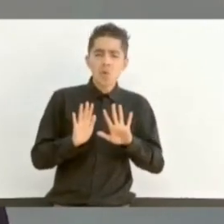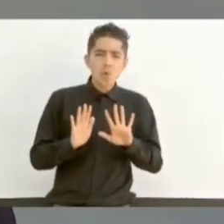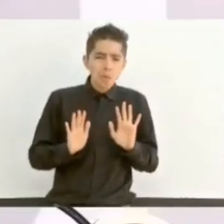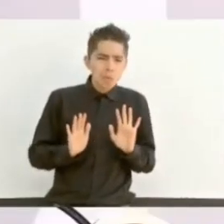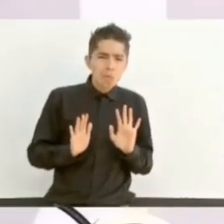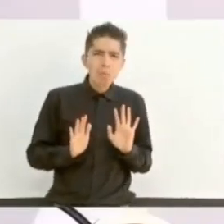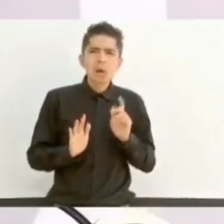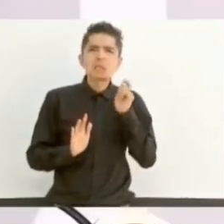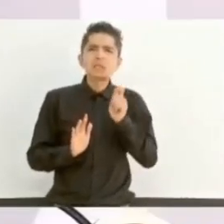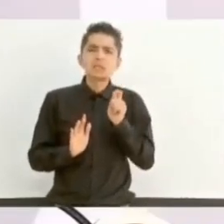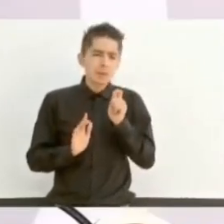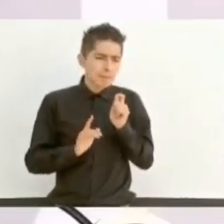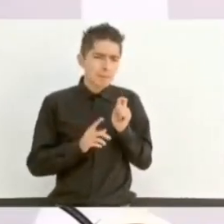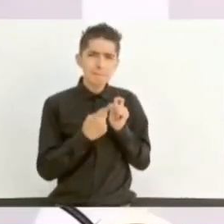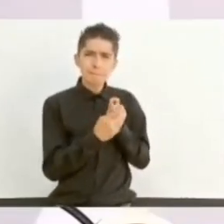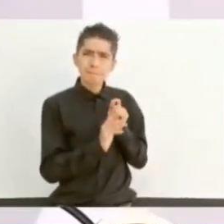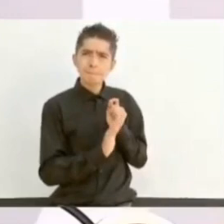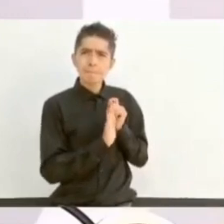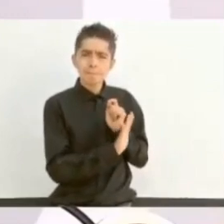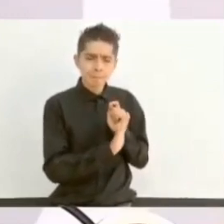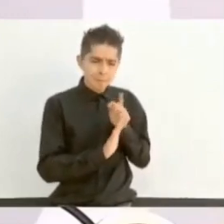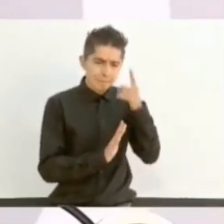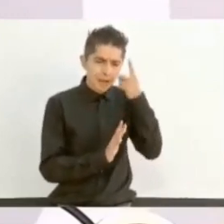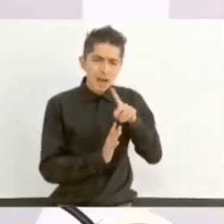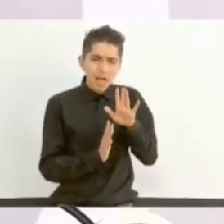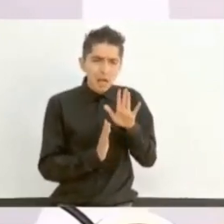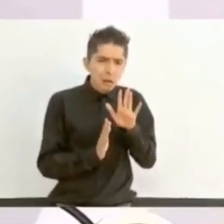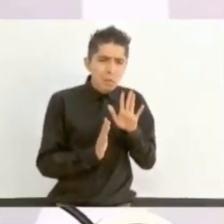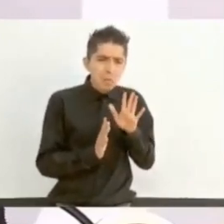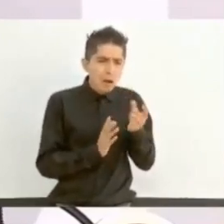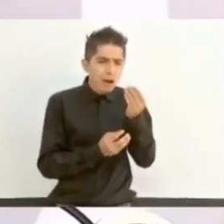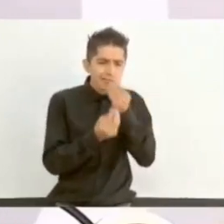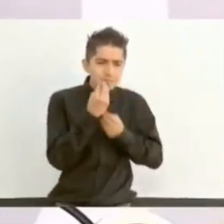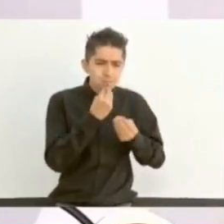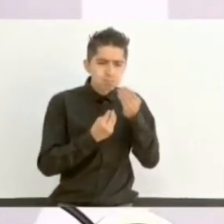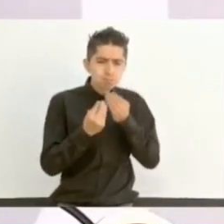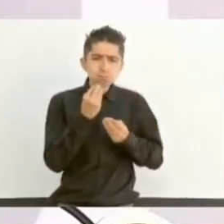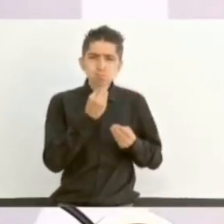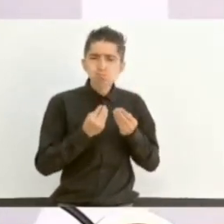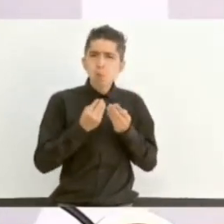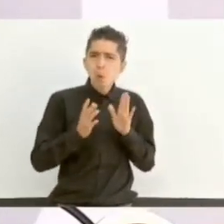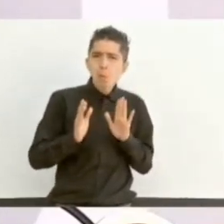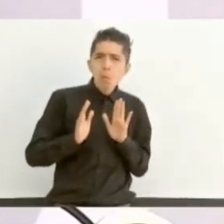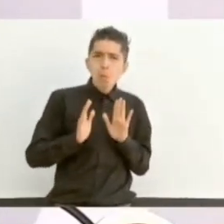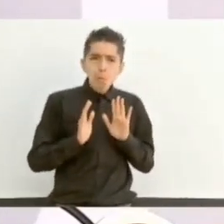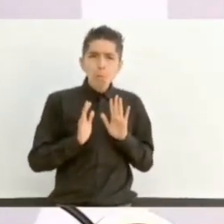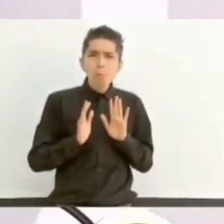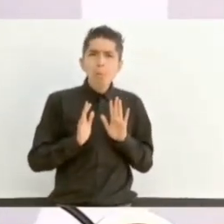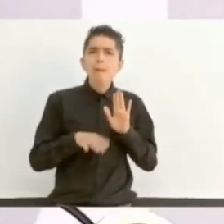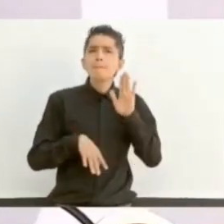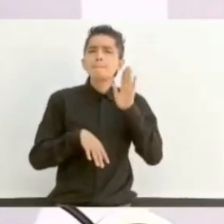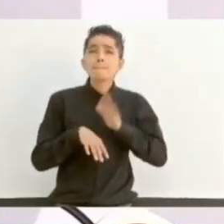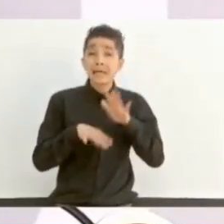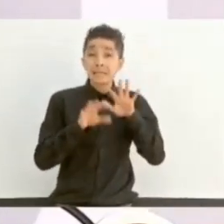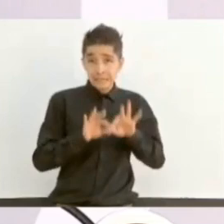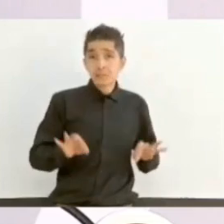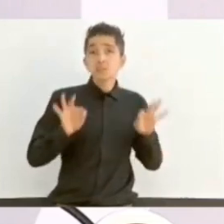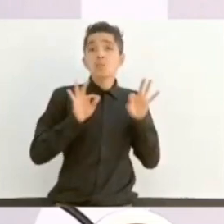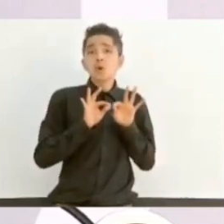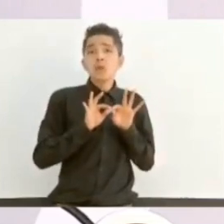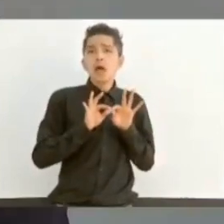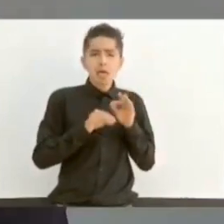para su consumo de alimento, para lo más